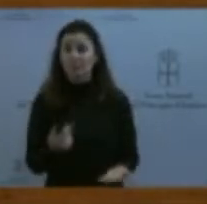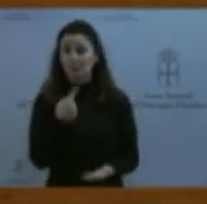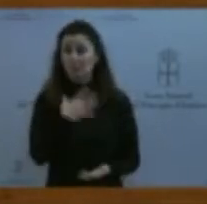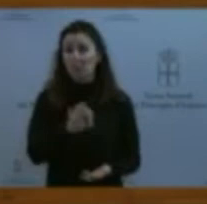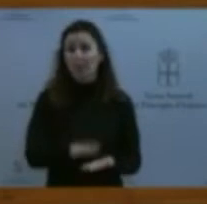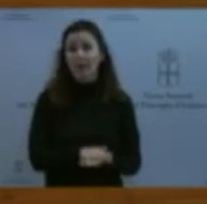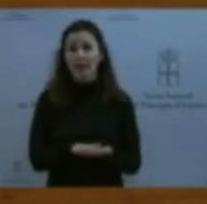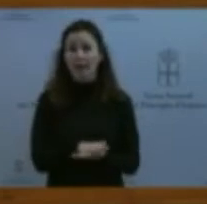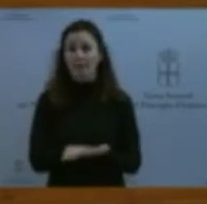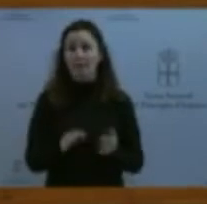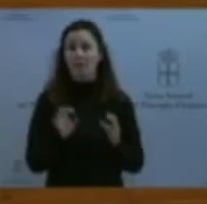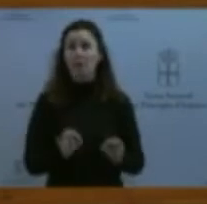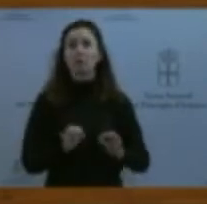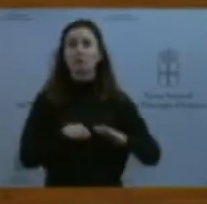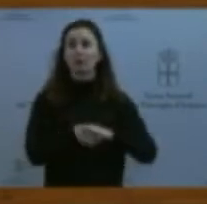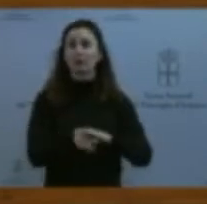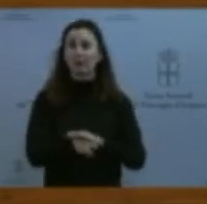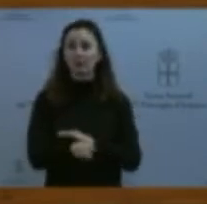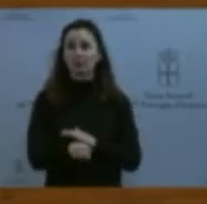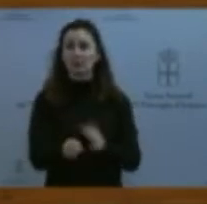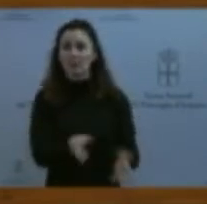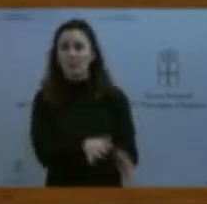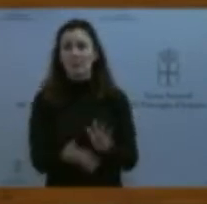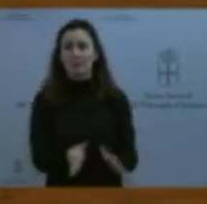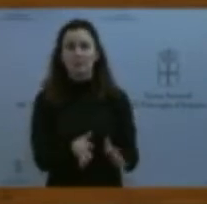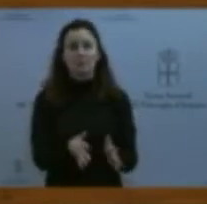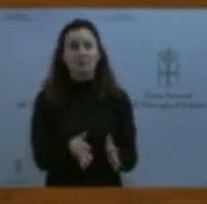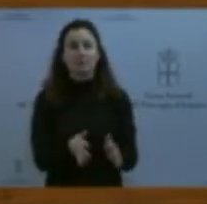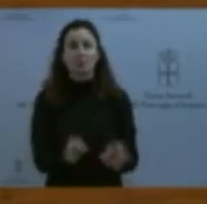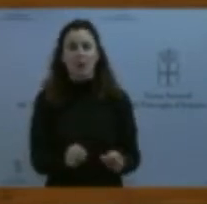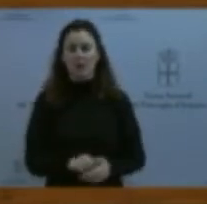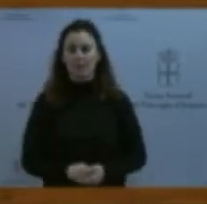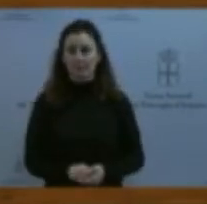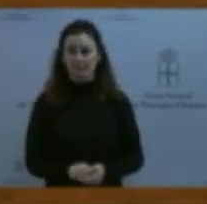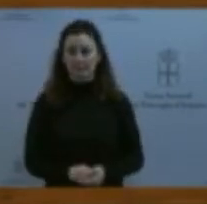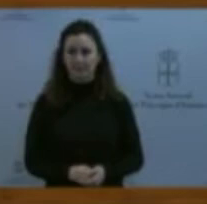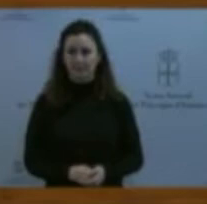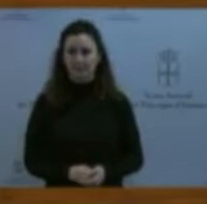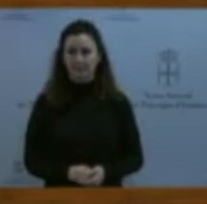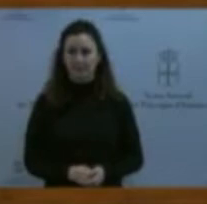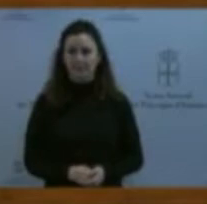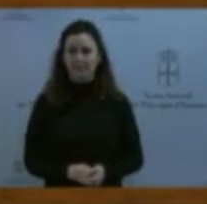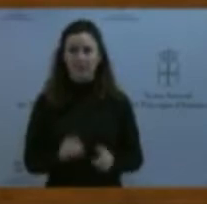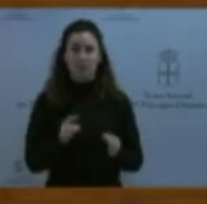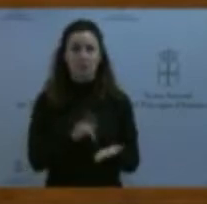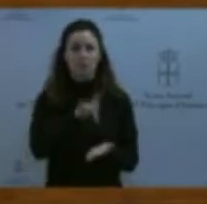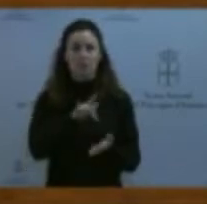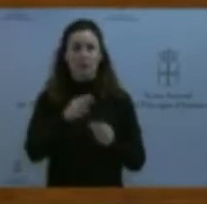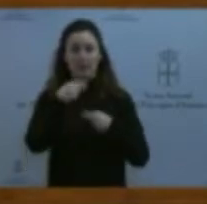equivalentes con la incorporación de esos periodos de información pública adicionales. En